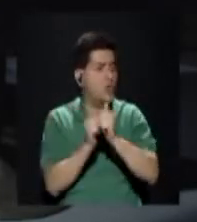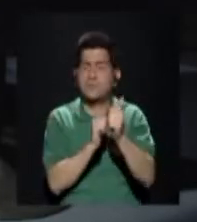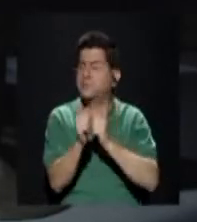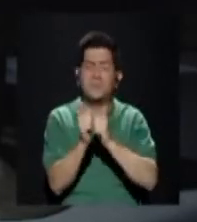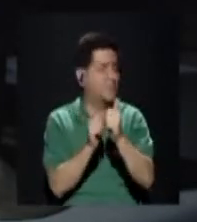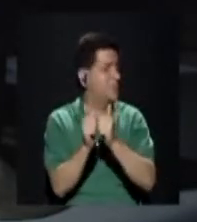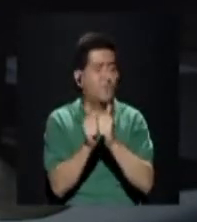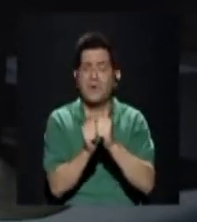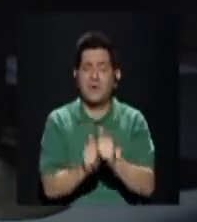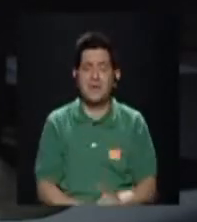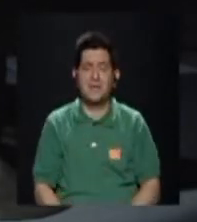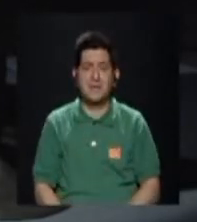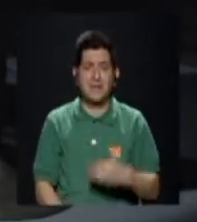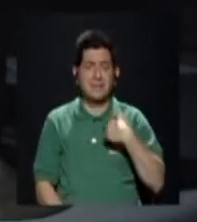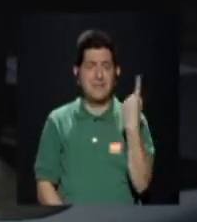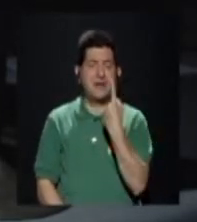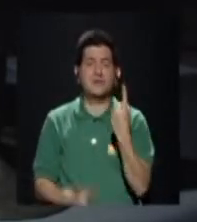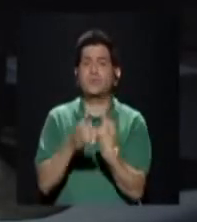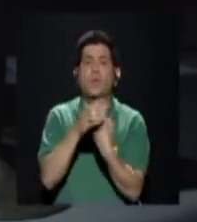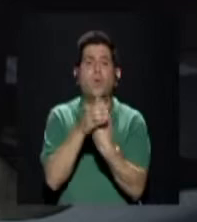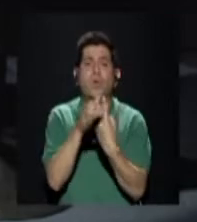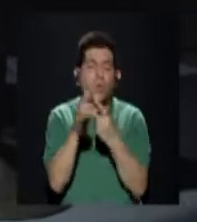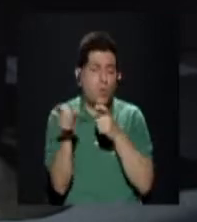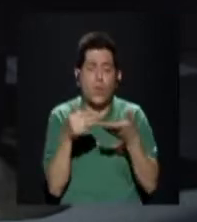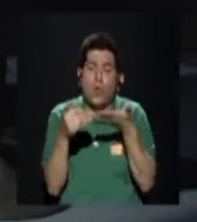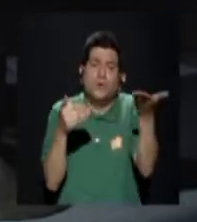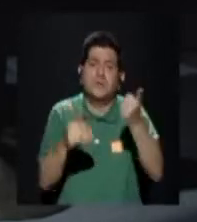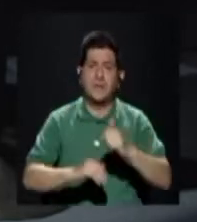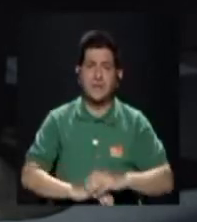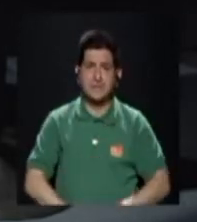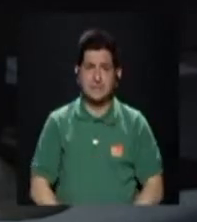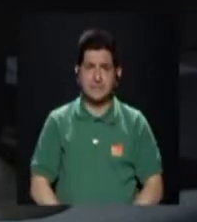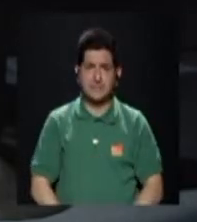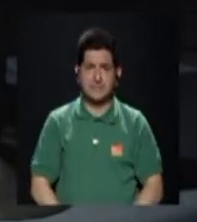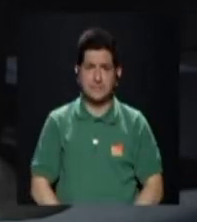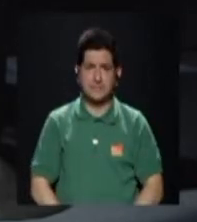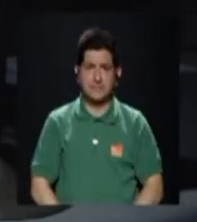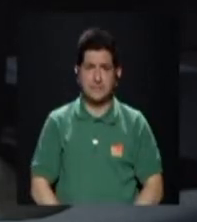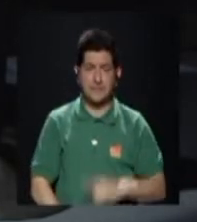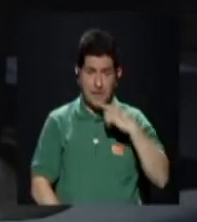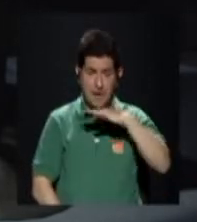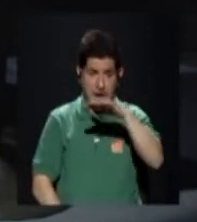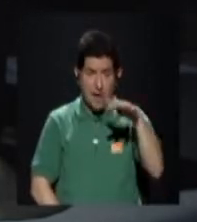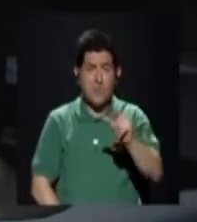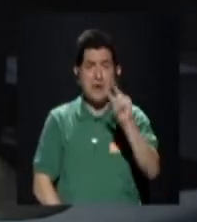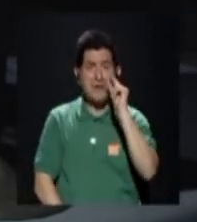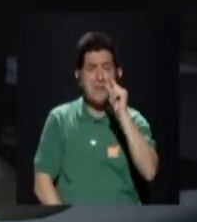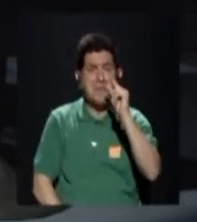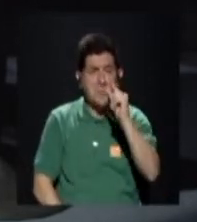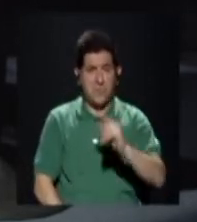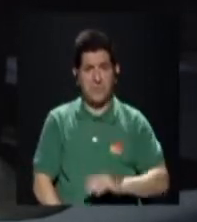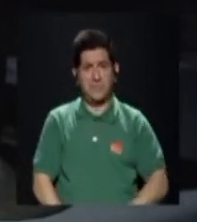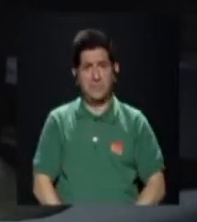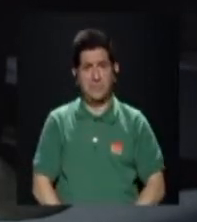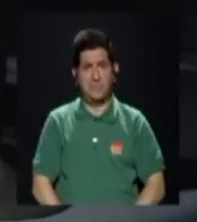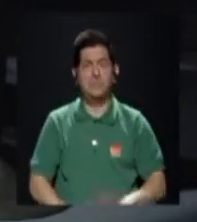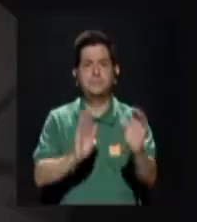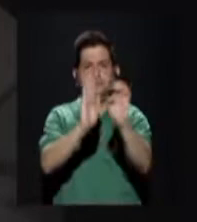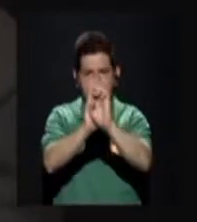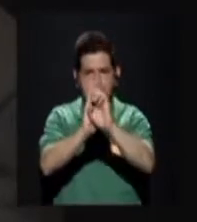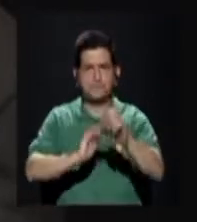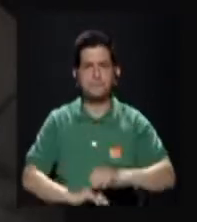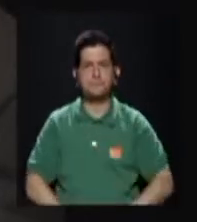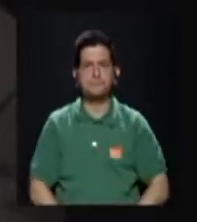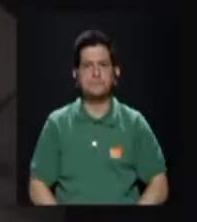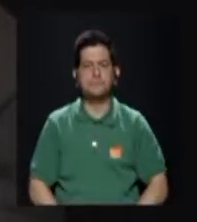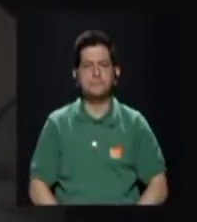competencia cuando hay solo monopolios manejando las cosas. En una realidad tan chiquita. Por ejemplo,